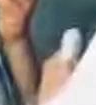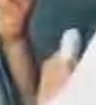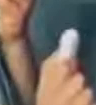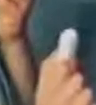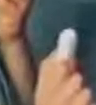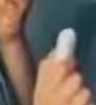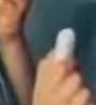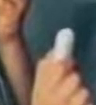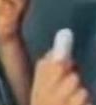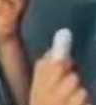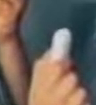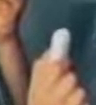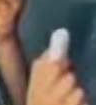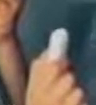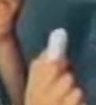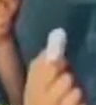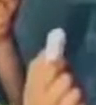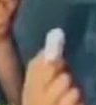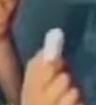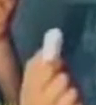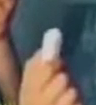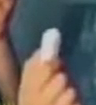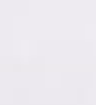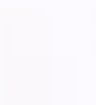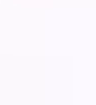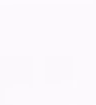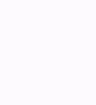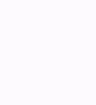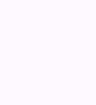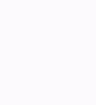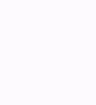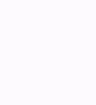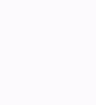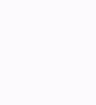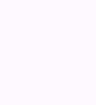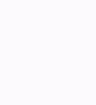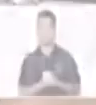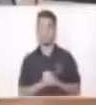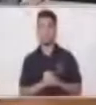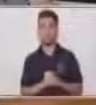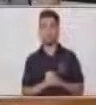A continuación, matemática, tercero primaria.